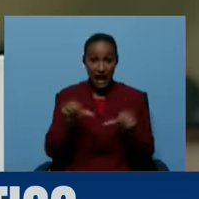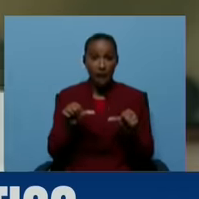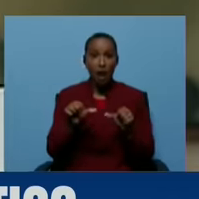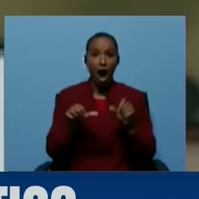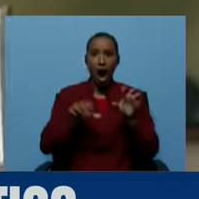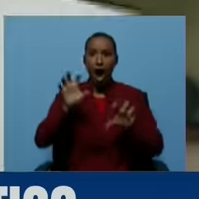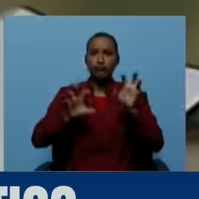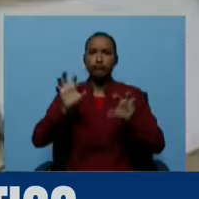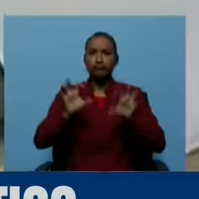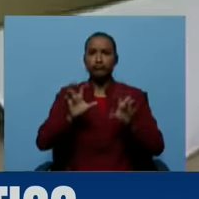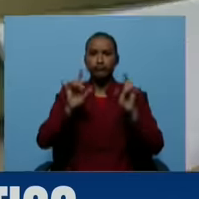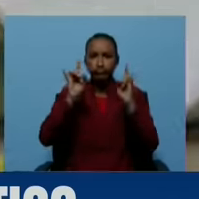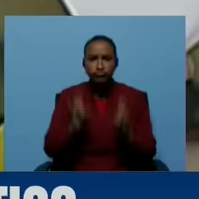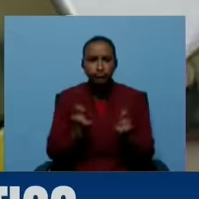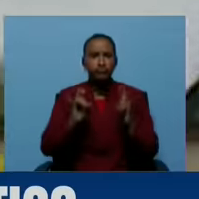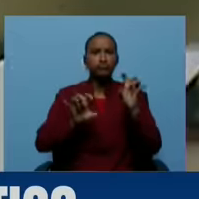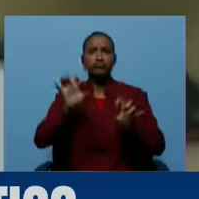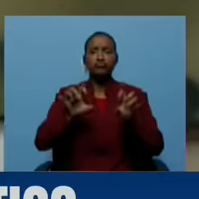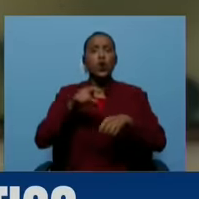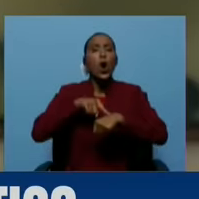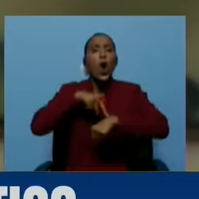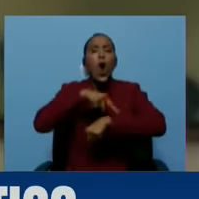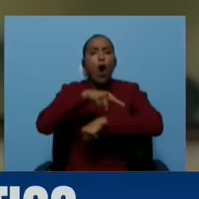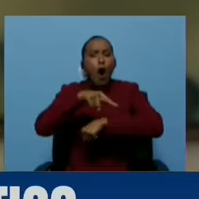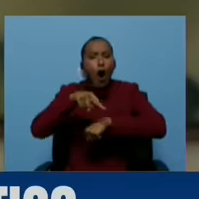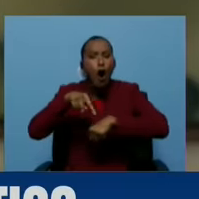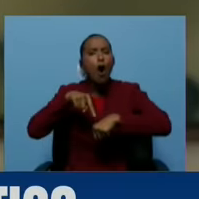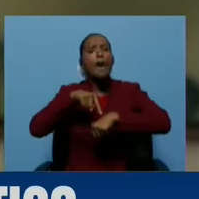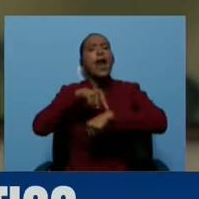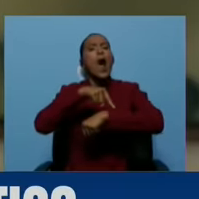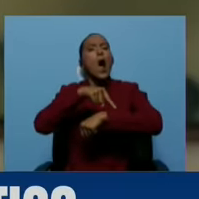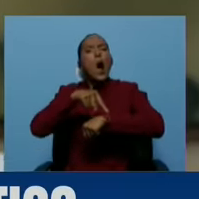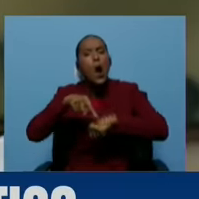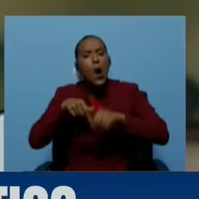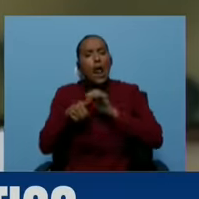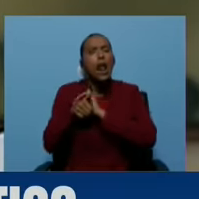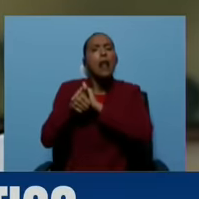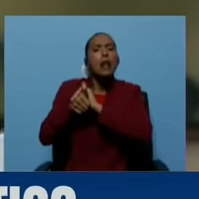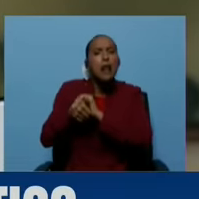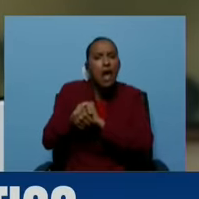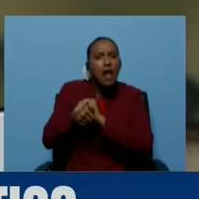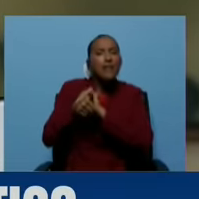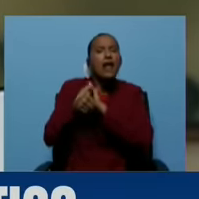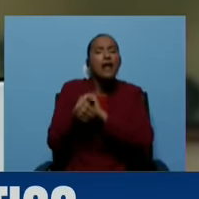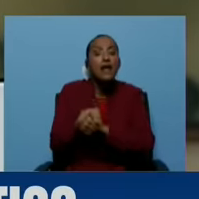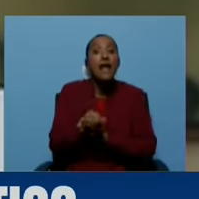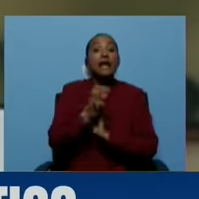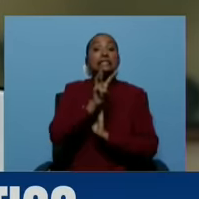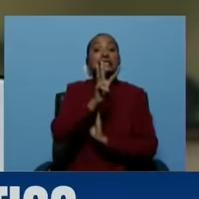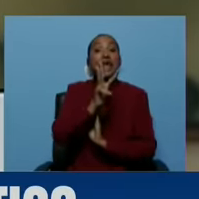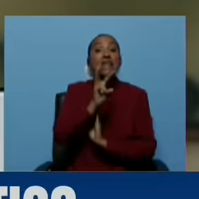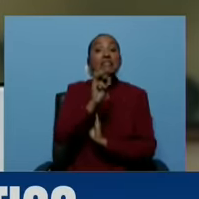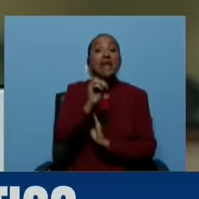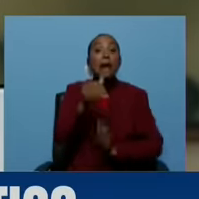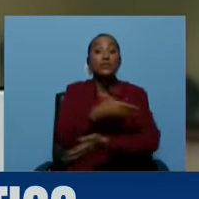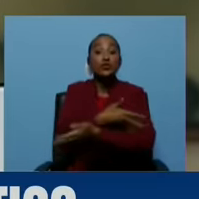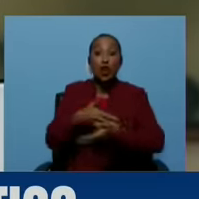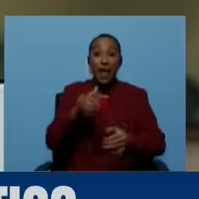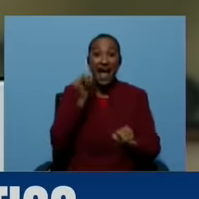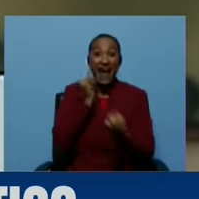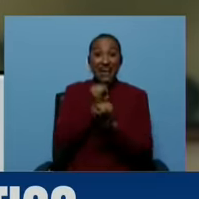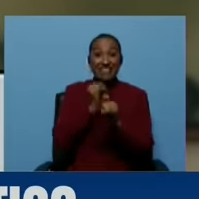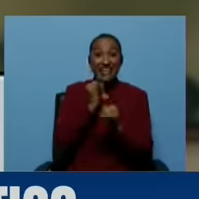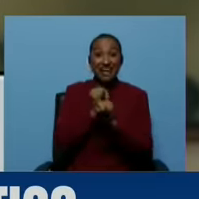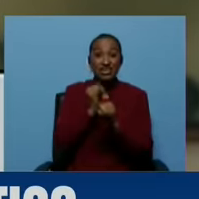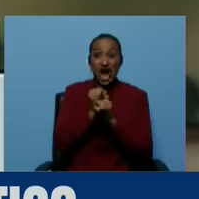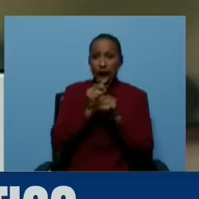Es un ataque cibernético sin precedentes en Venezuela. 30 millones de ataques por minuto, 500 mil ataques